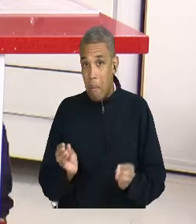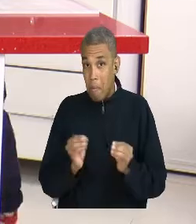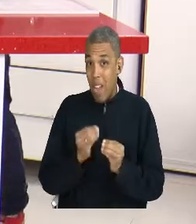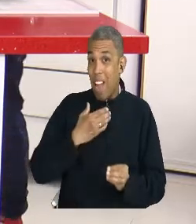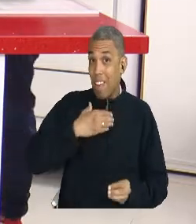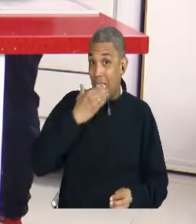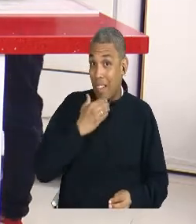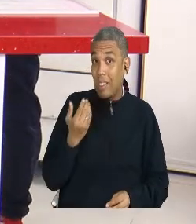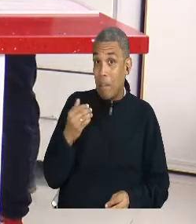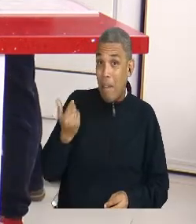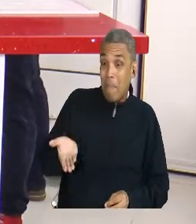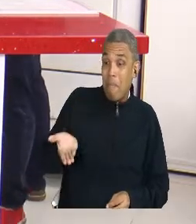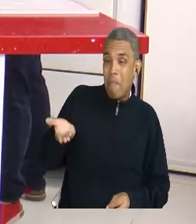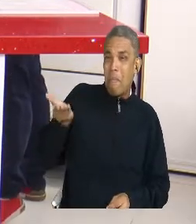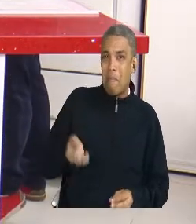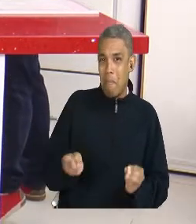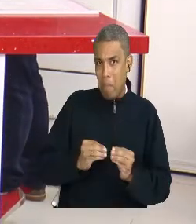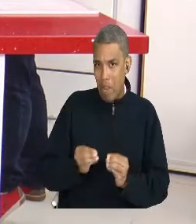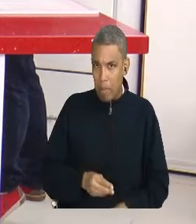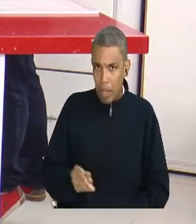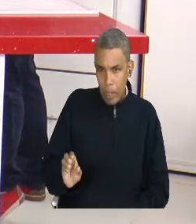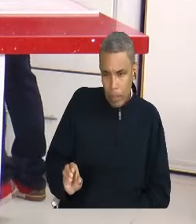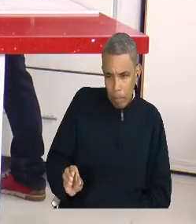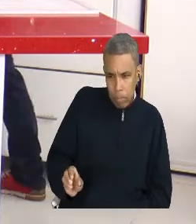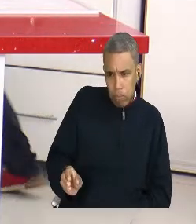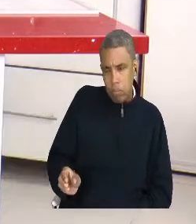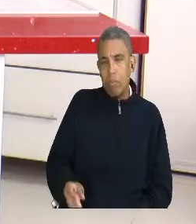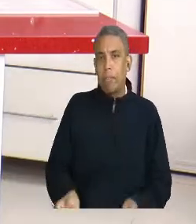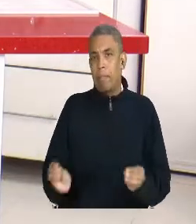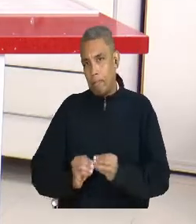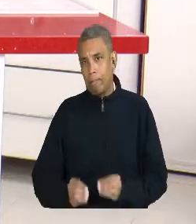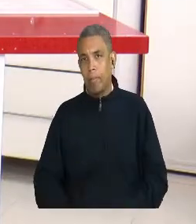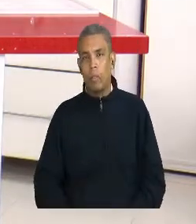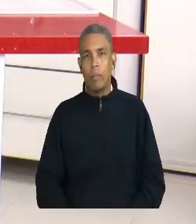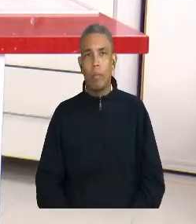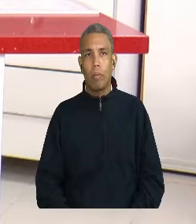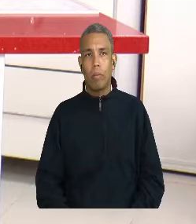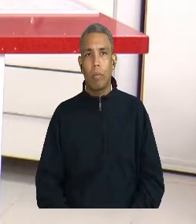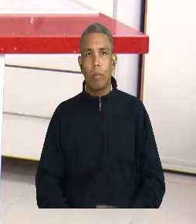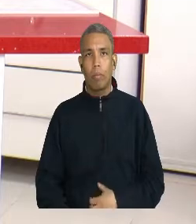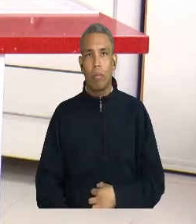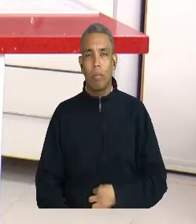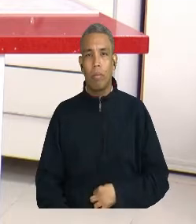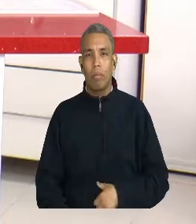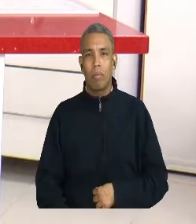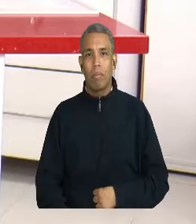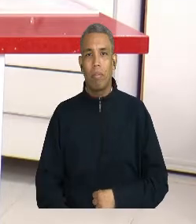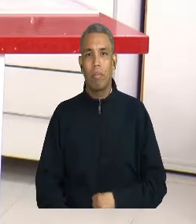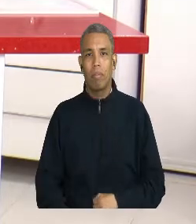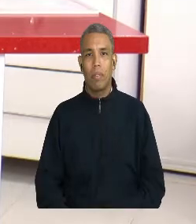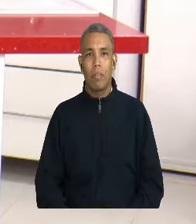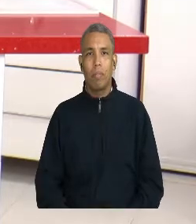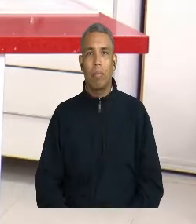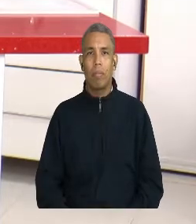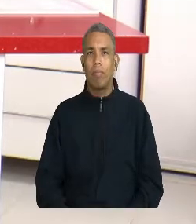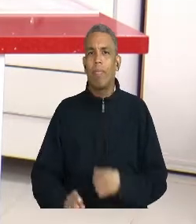nuestra, nuestro aceite. Y Rochi, tú me vas a ayudar a agregar. Sí. Este está... Que quede